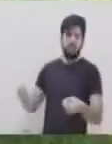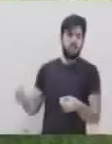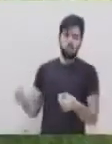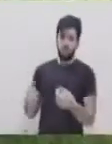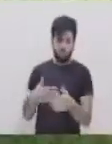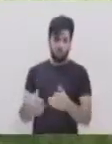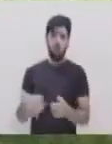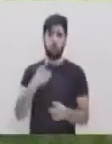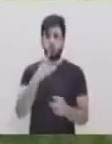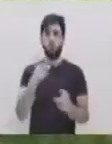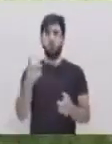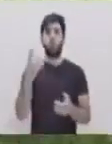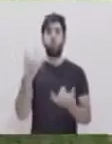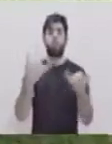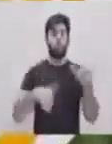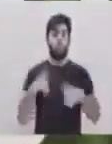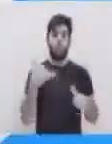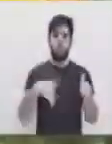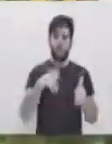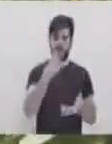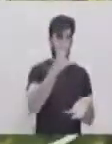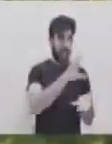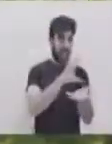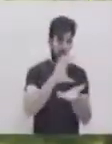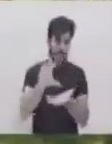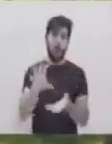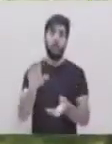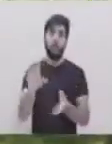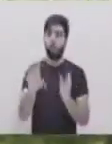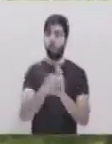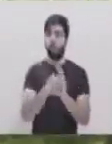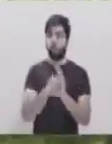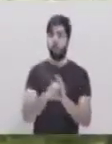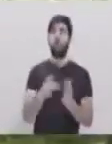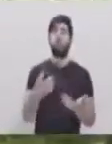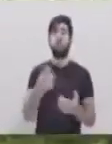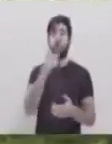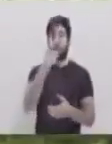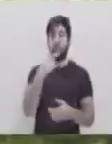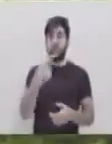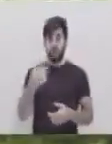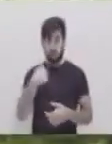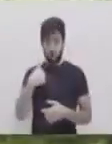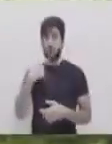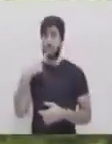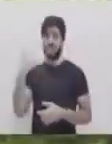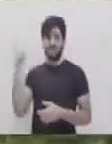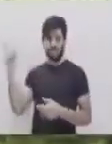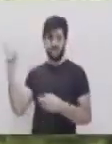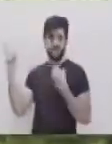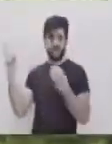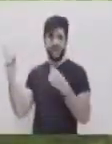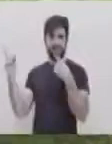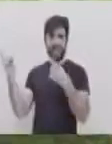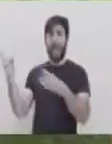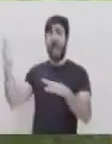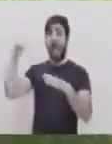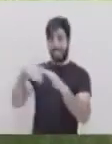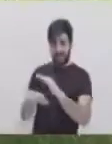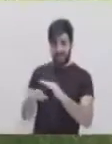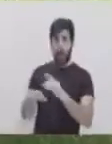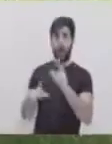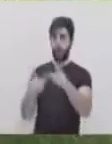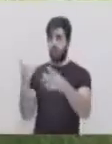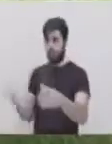preparar 4 o 5 juguetes que tengas. Cuando yo te diga adentro, tú debes de tomar solo un juguete y debes de venir a